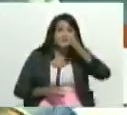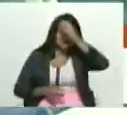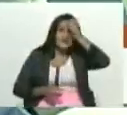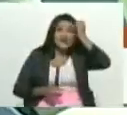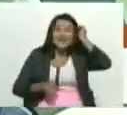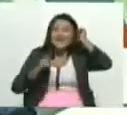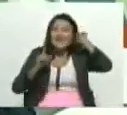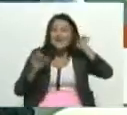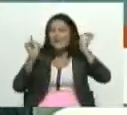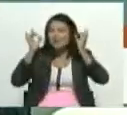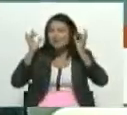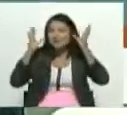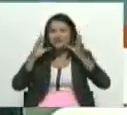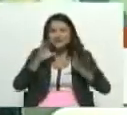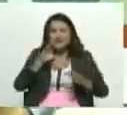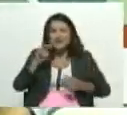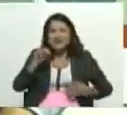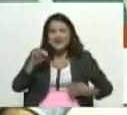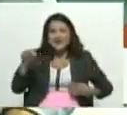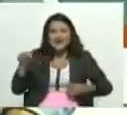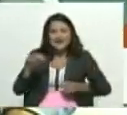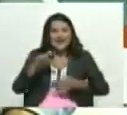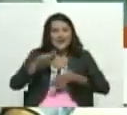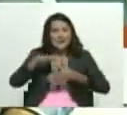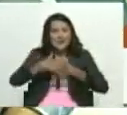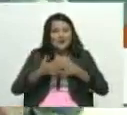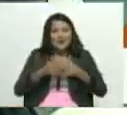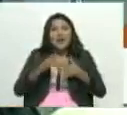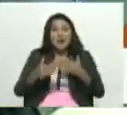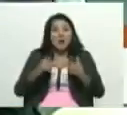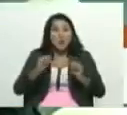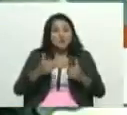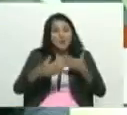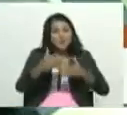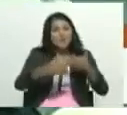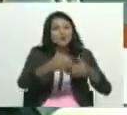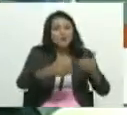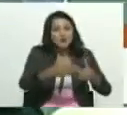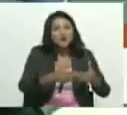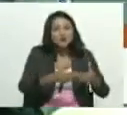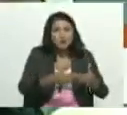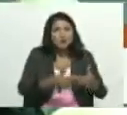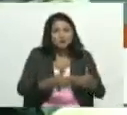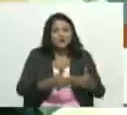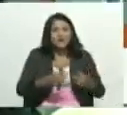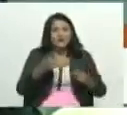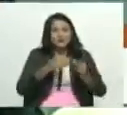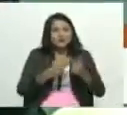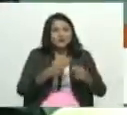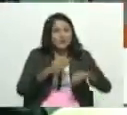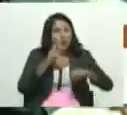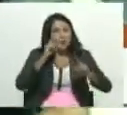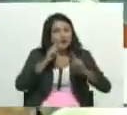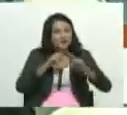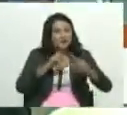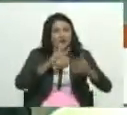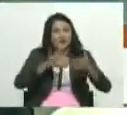Y el proceso se puso en marcha y se estableció plazos metas